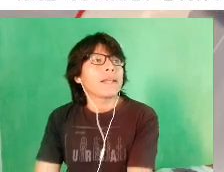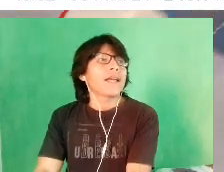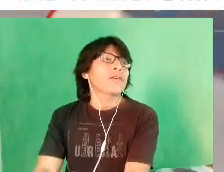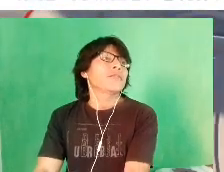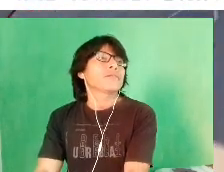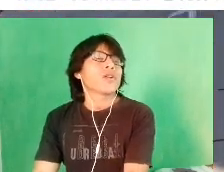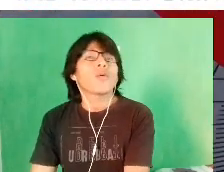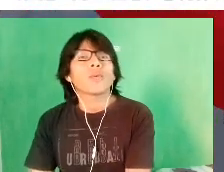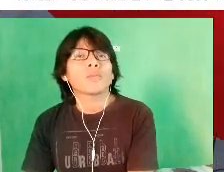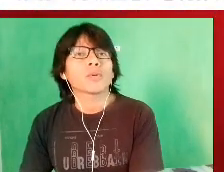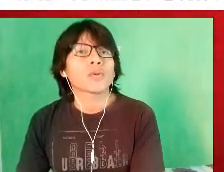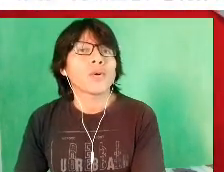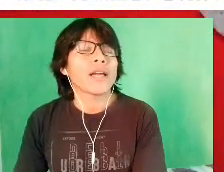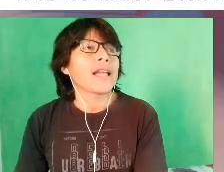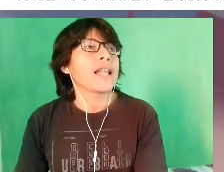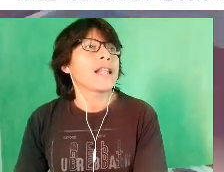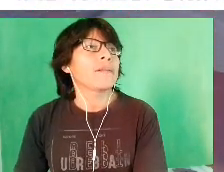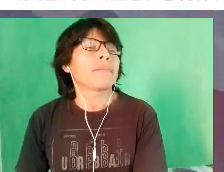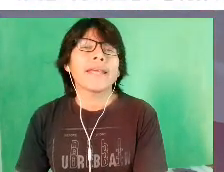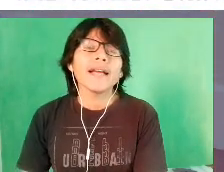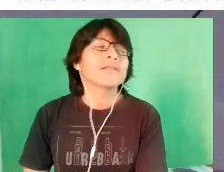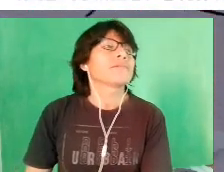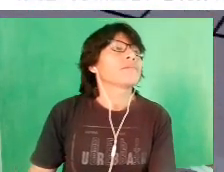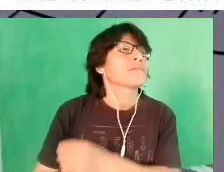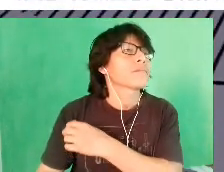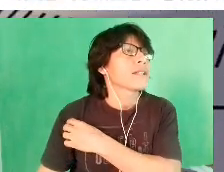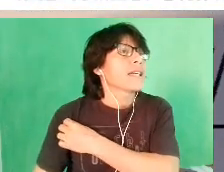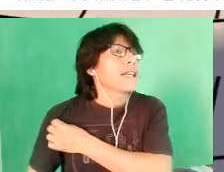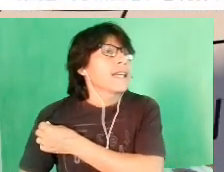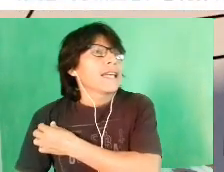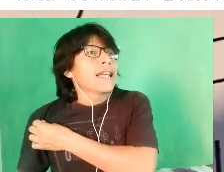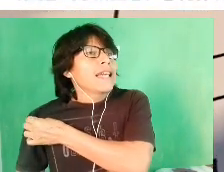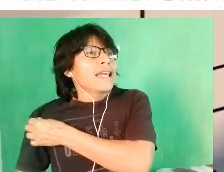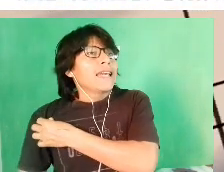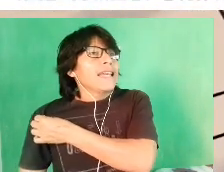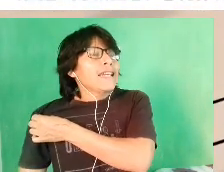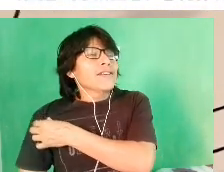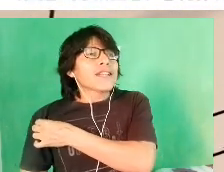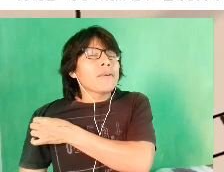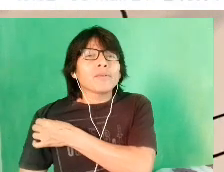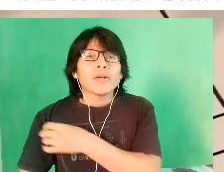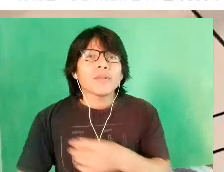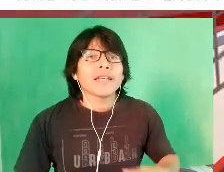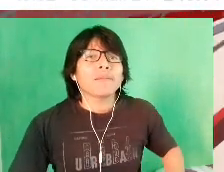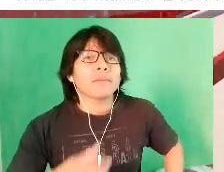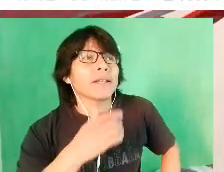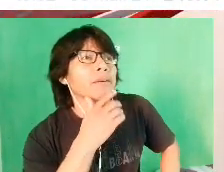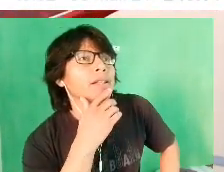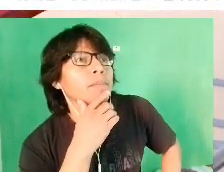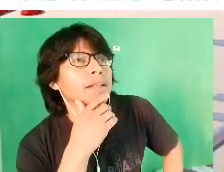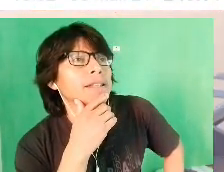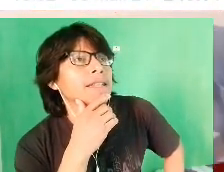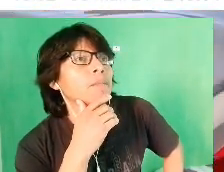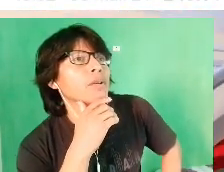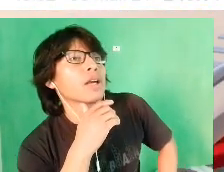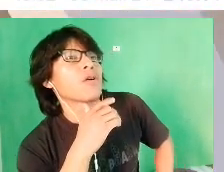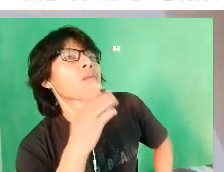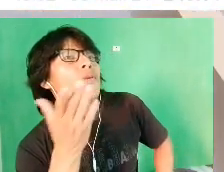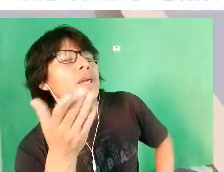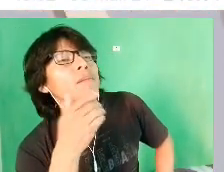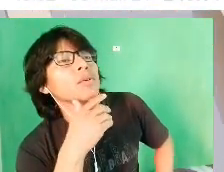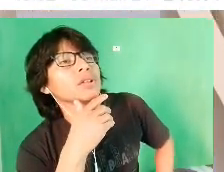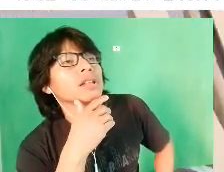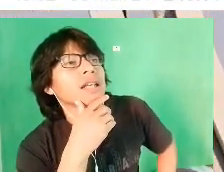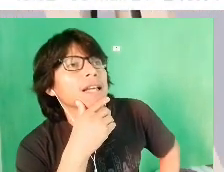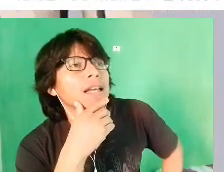Salinas Pliego, lo propuso el PRIAN. Y no sabemos cómo será el primer debate presidencial, porque